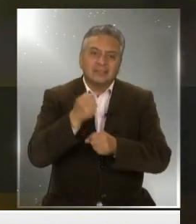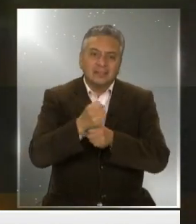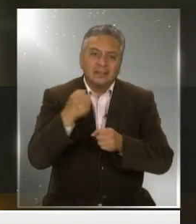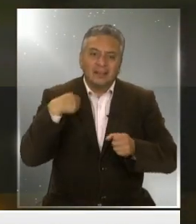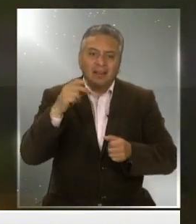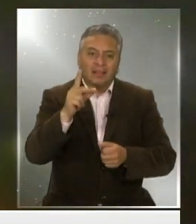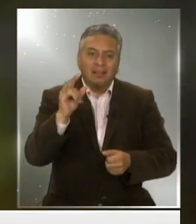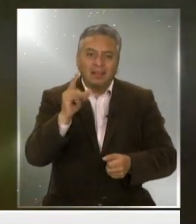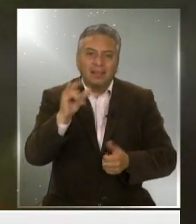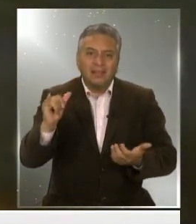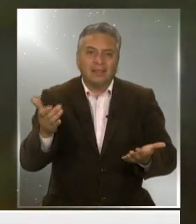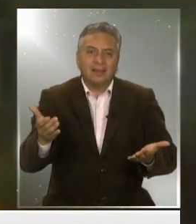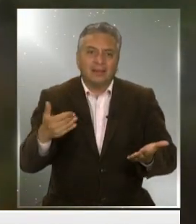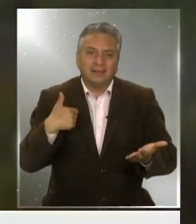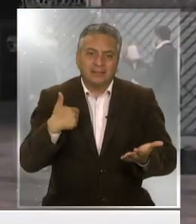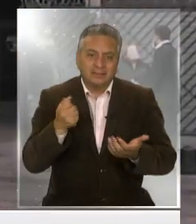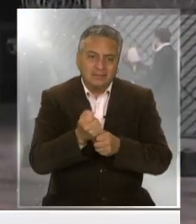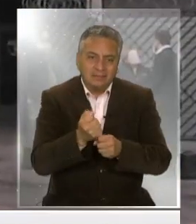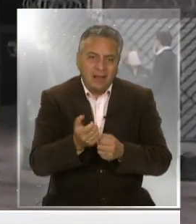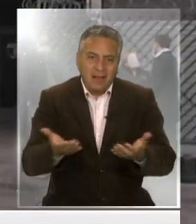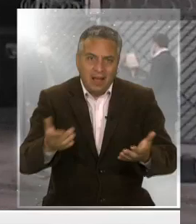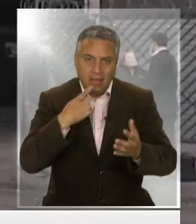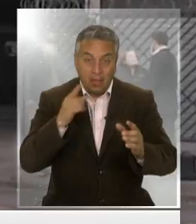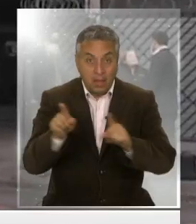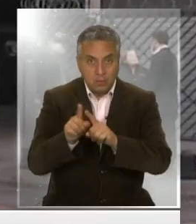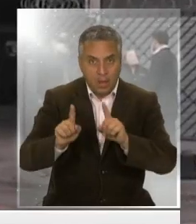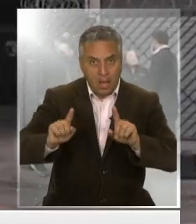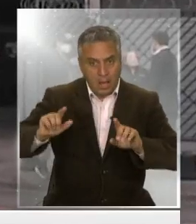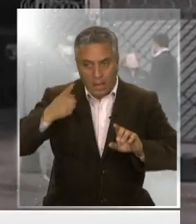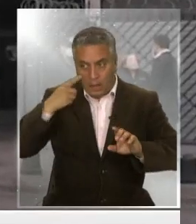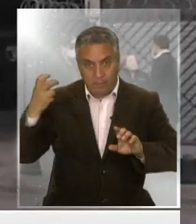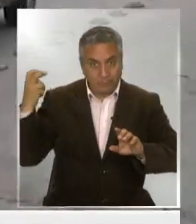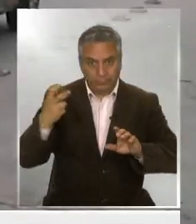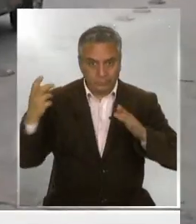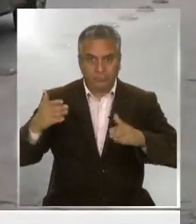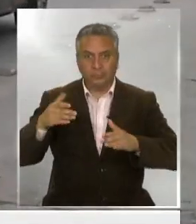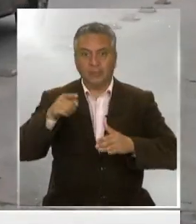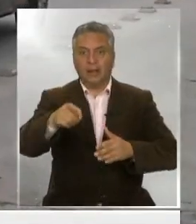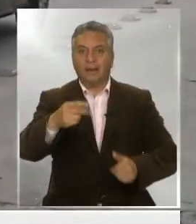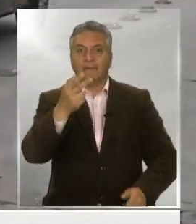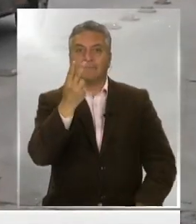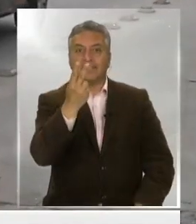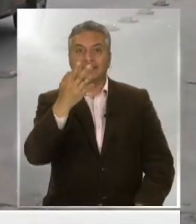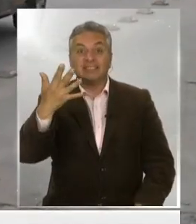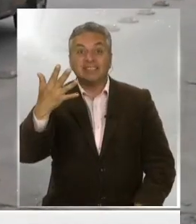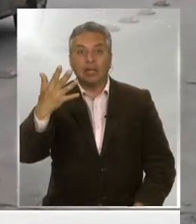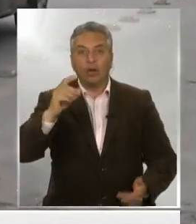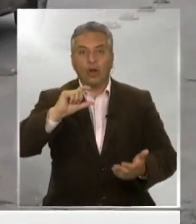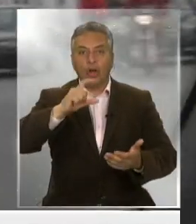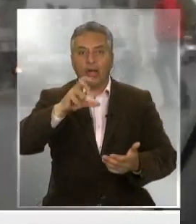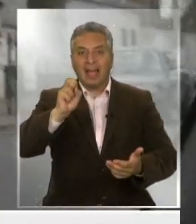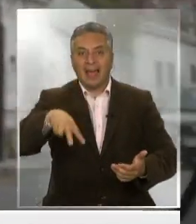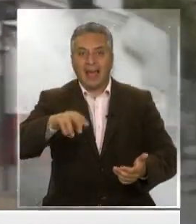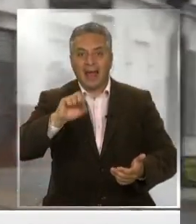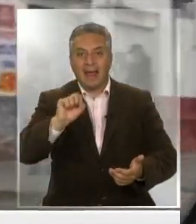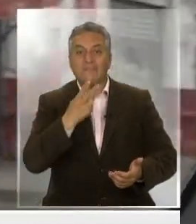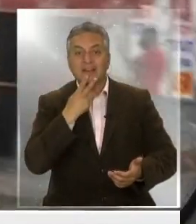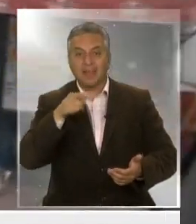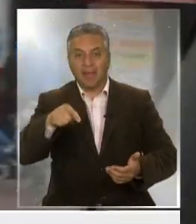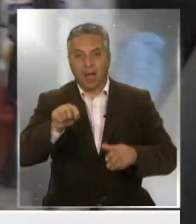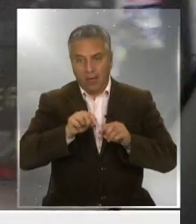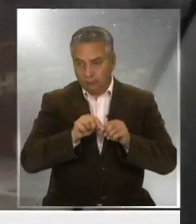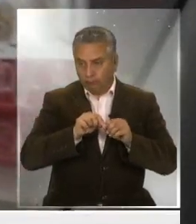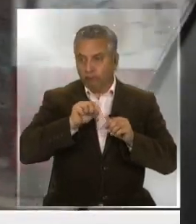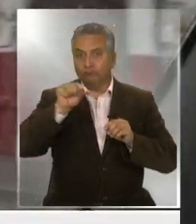con Didi, pues, bueno. El recorrido habría comenzado cerca del paradero 25 de la Gran Avenida. El vehículo iba en dirección a la comuna